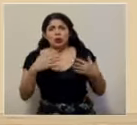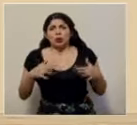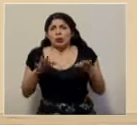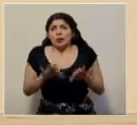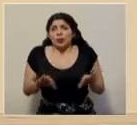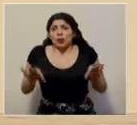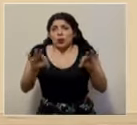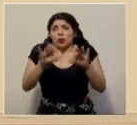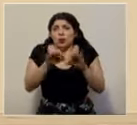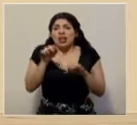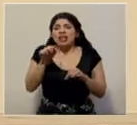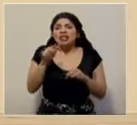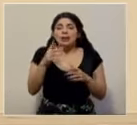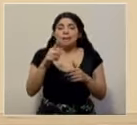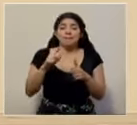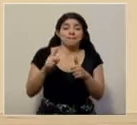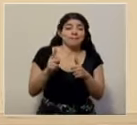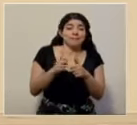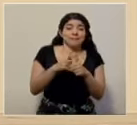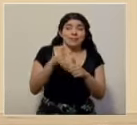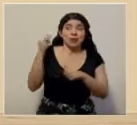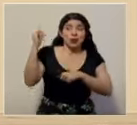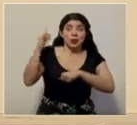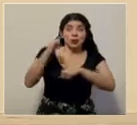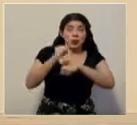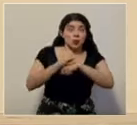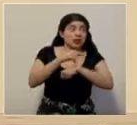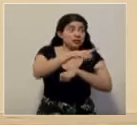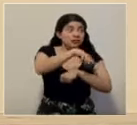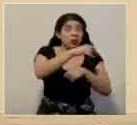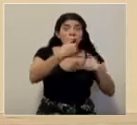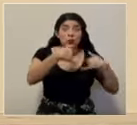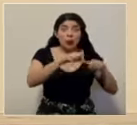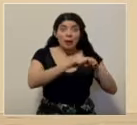primer vuelo, en época de pandemia,